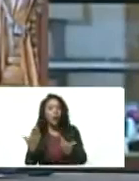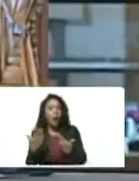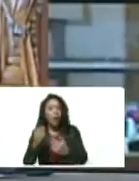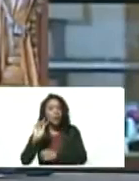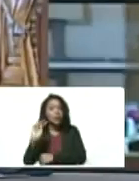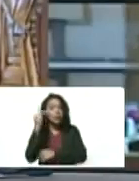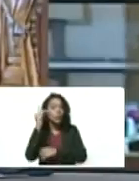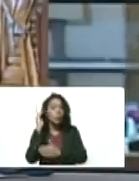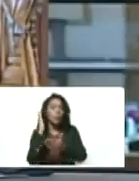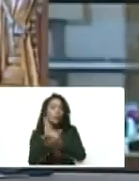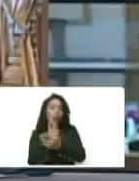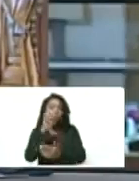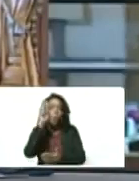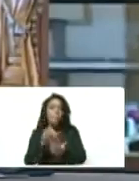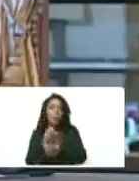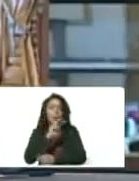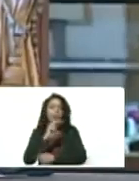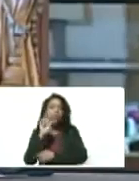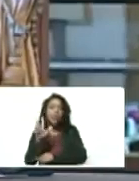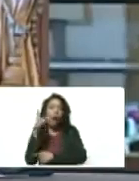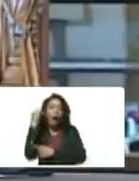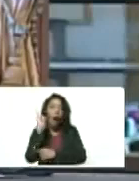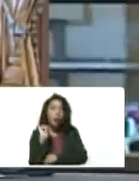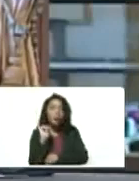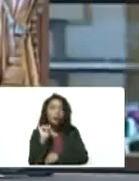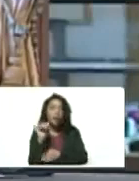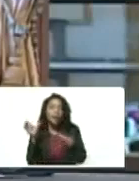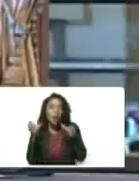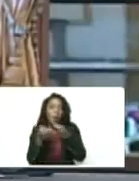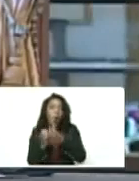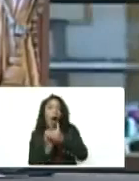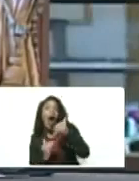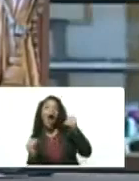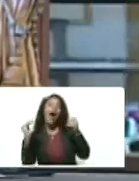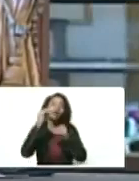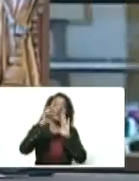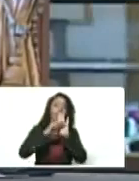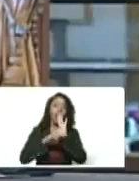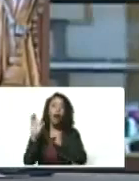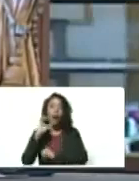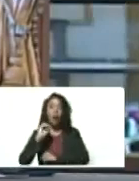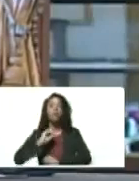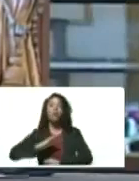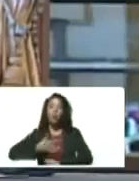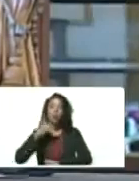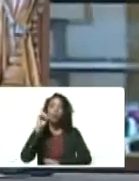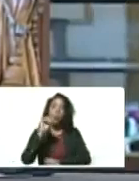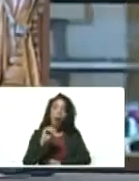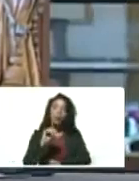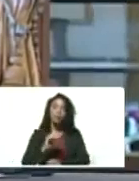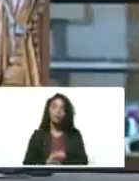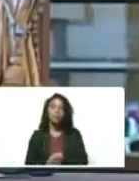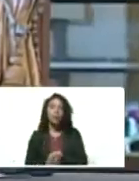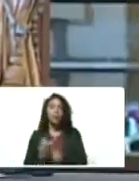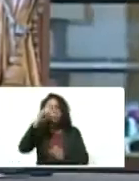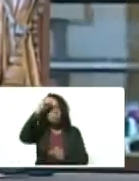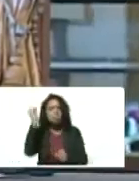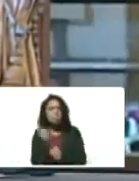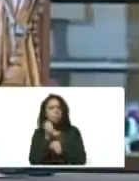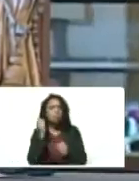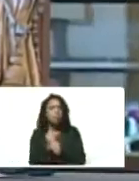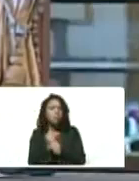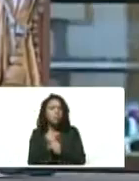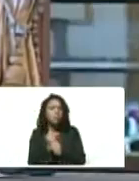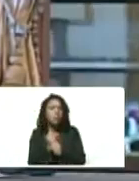segunda mitad de 2023 tengamos una conferencia de alto nivel en caracas en la que también podríamos explorar trabajar en